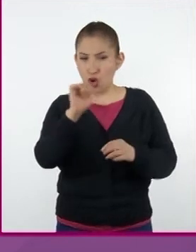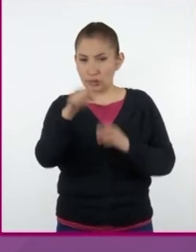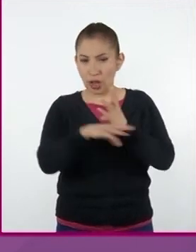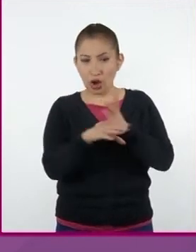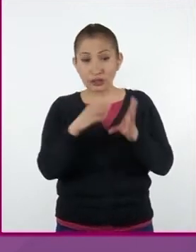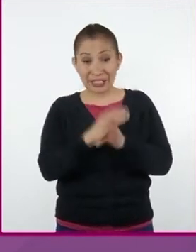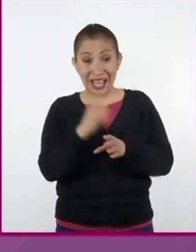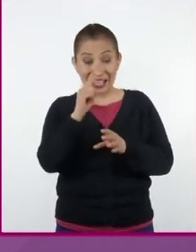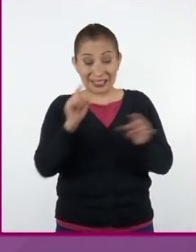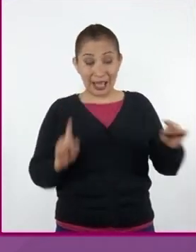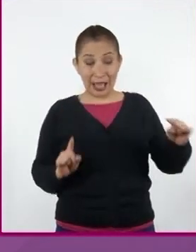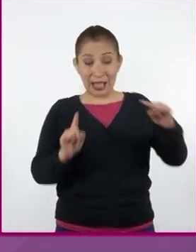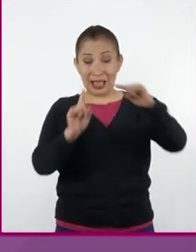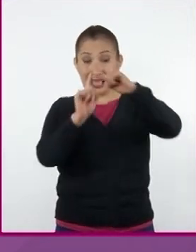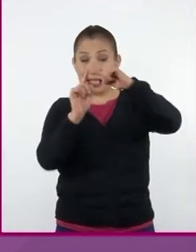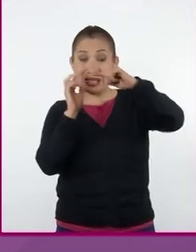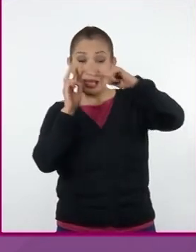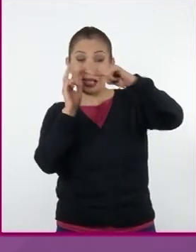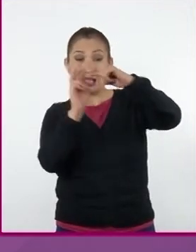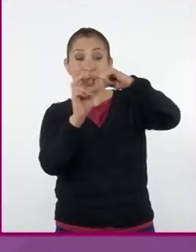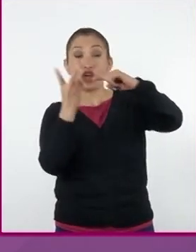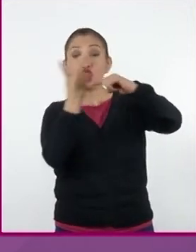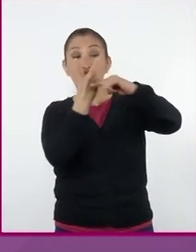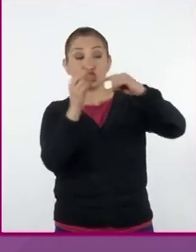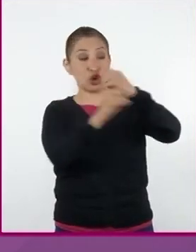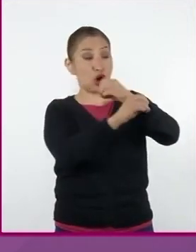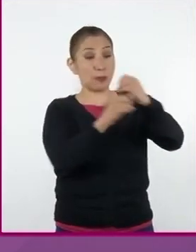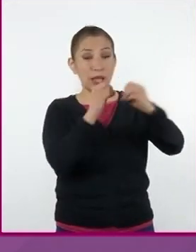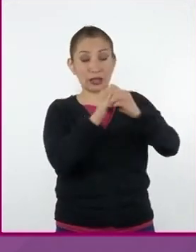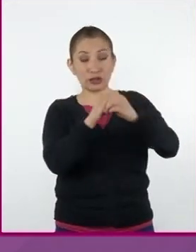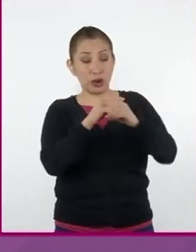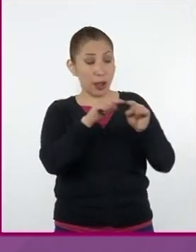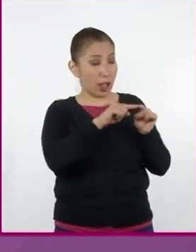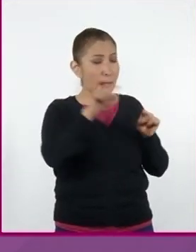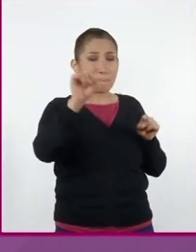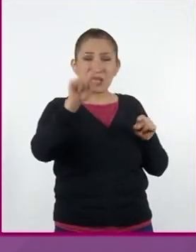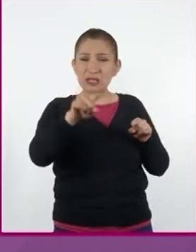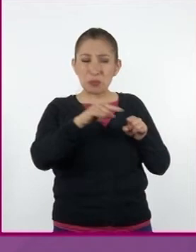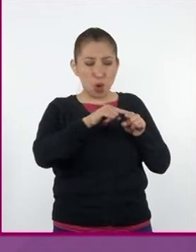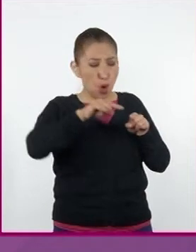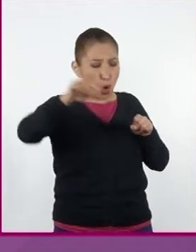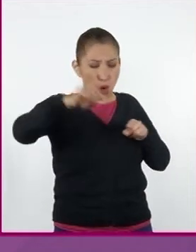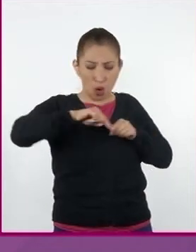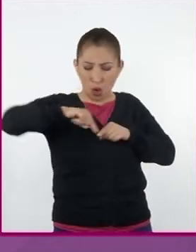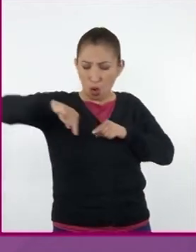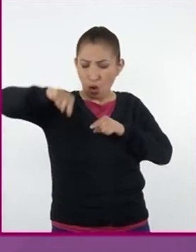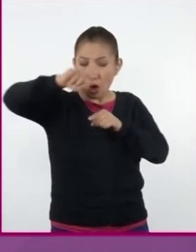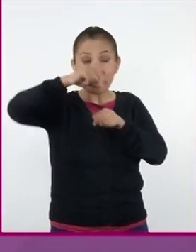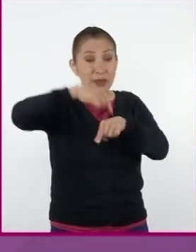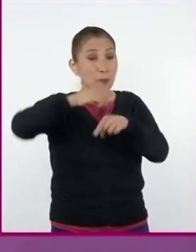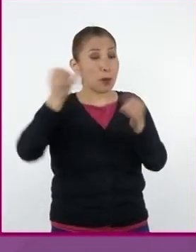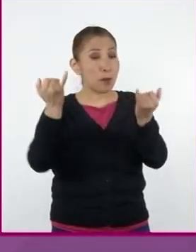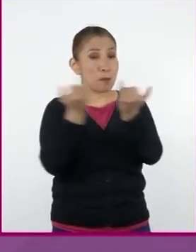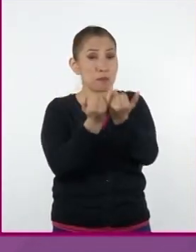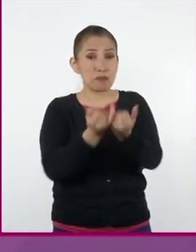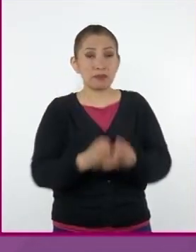que en este punto podemos observar que los dos cuerpos han recorrido la misma distancia en el mismo tiempo.